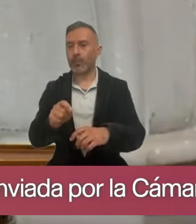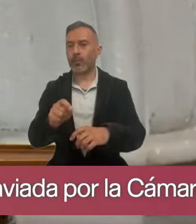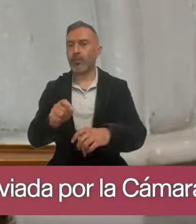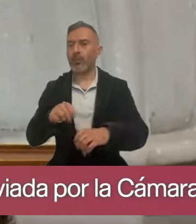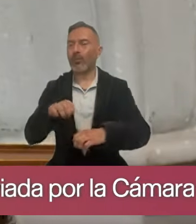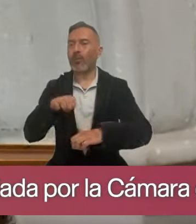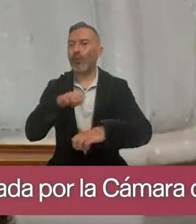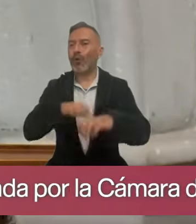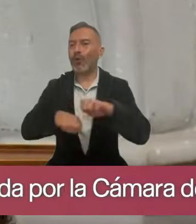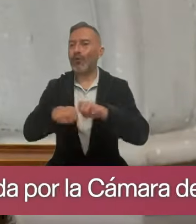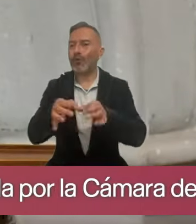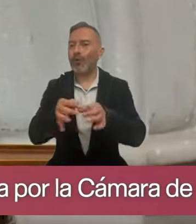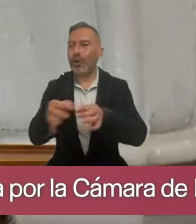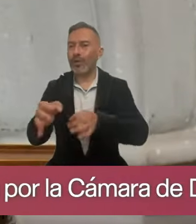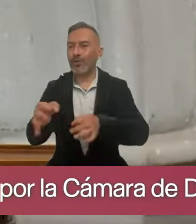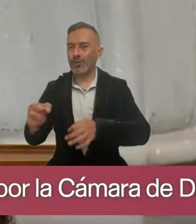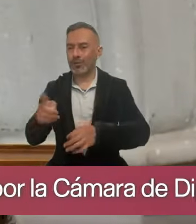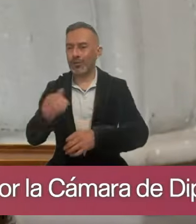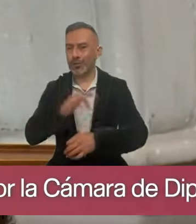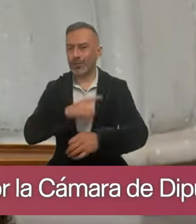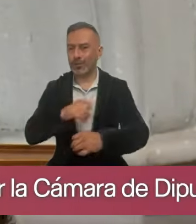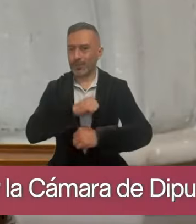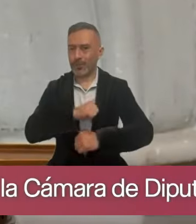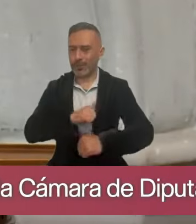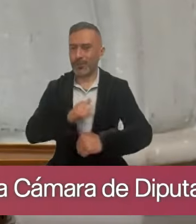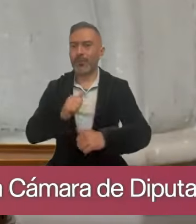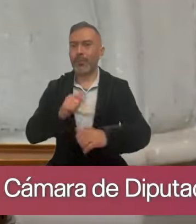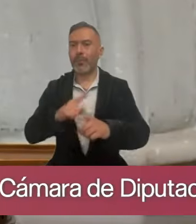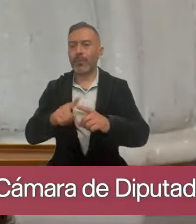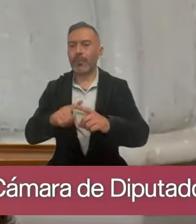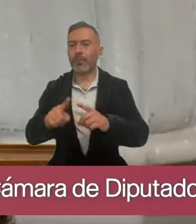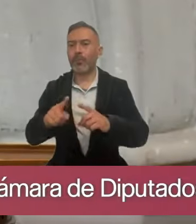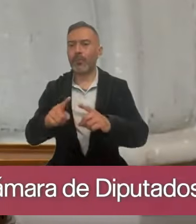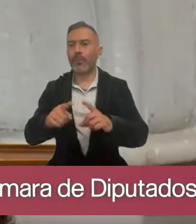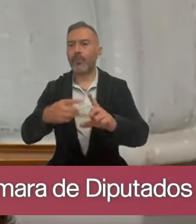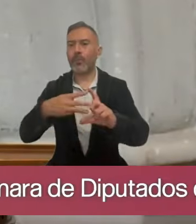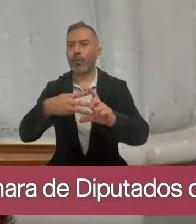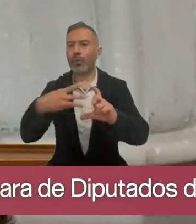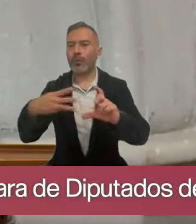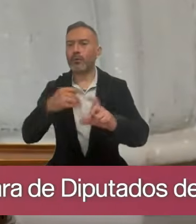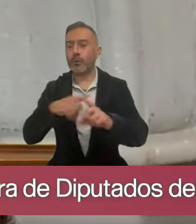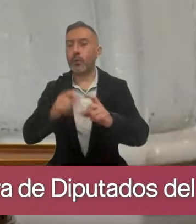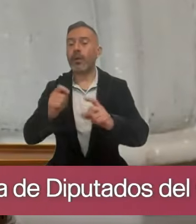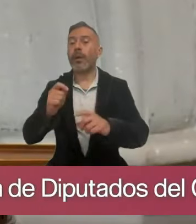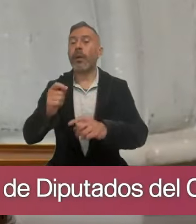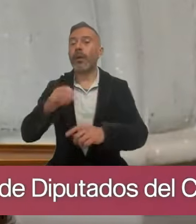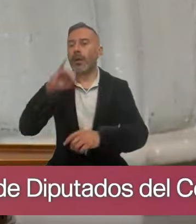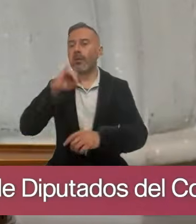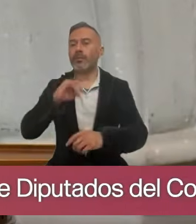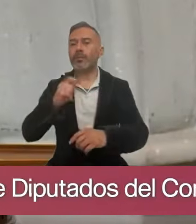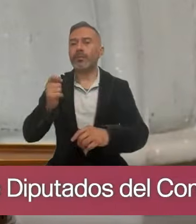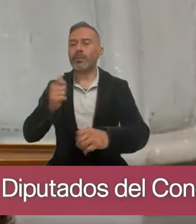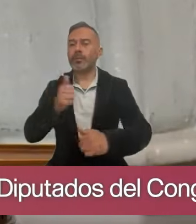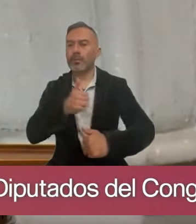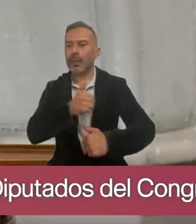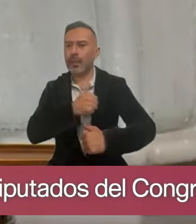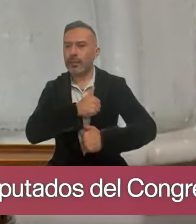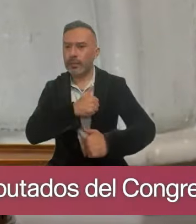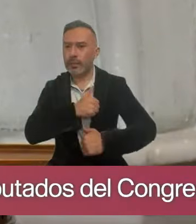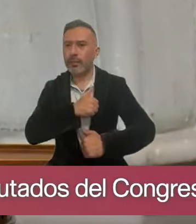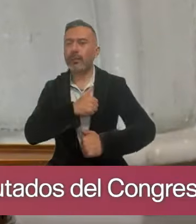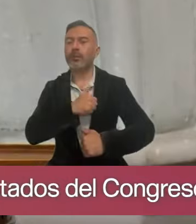las relaciones exteriores y coroneles y demás jefes superiores del Ejército, Armada, Fuerza